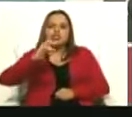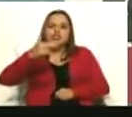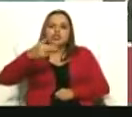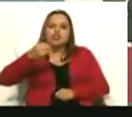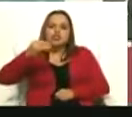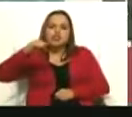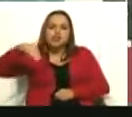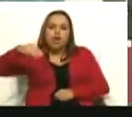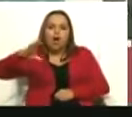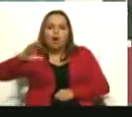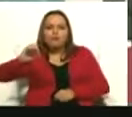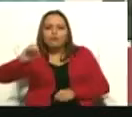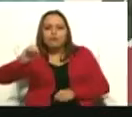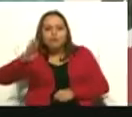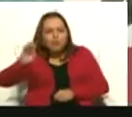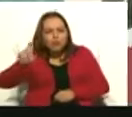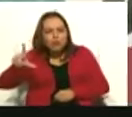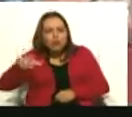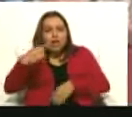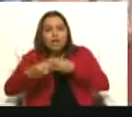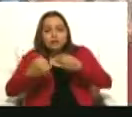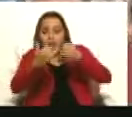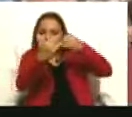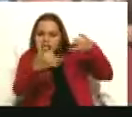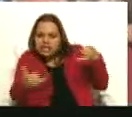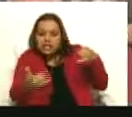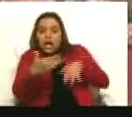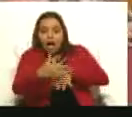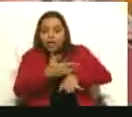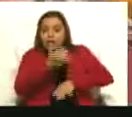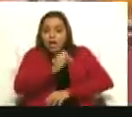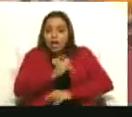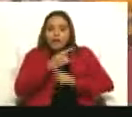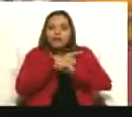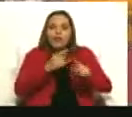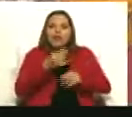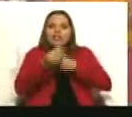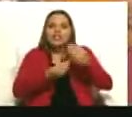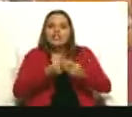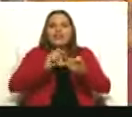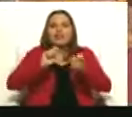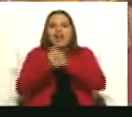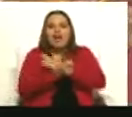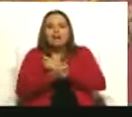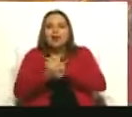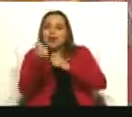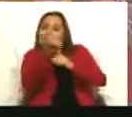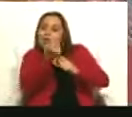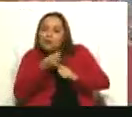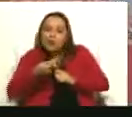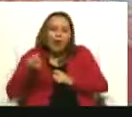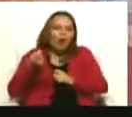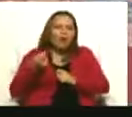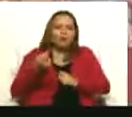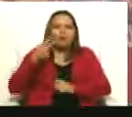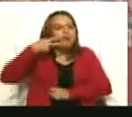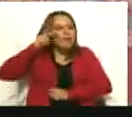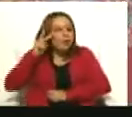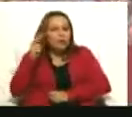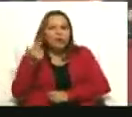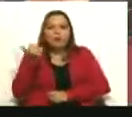trazar líneas que ya existían, pero que vino a manipular a través de mapas, vino a falsear